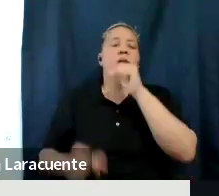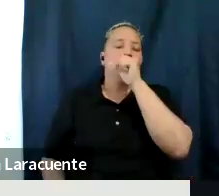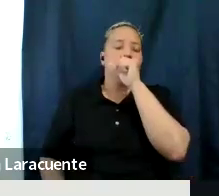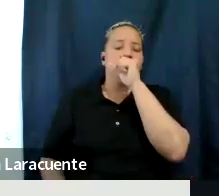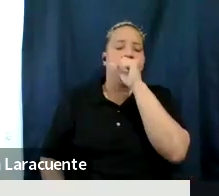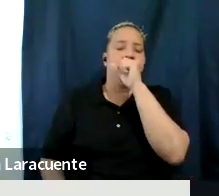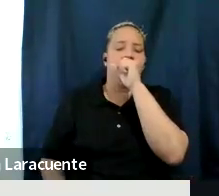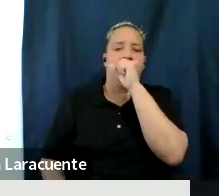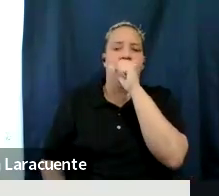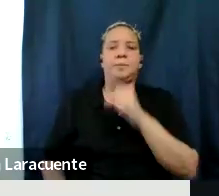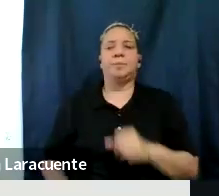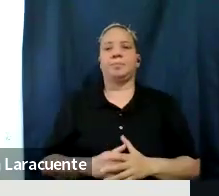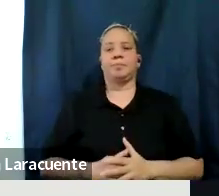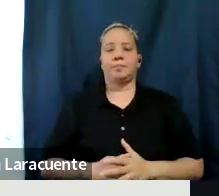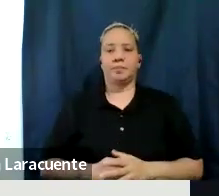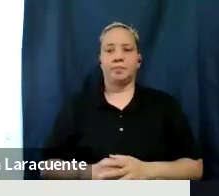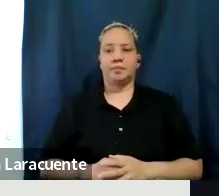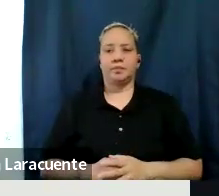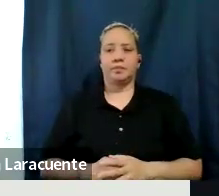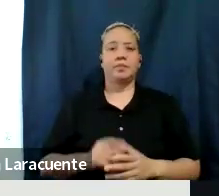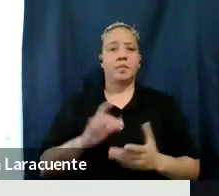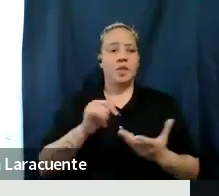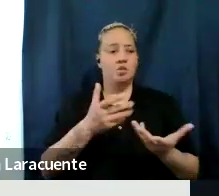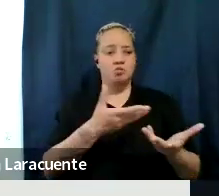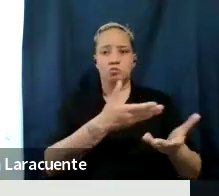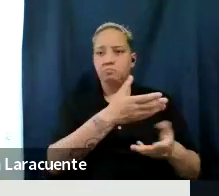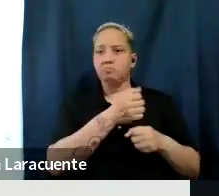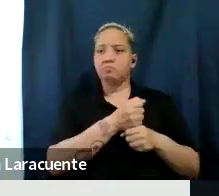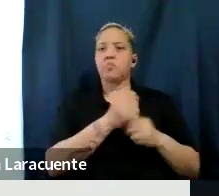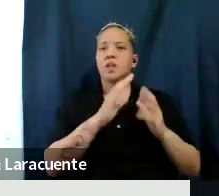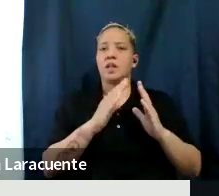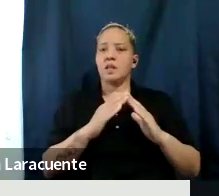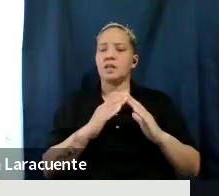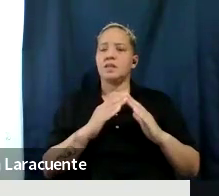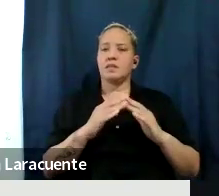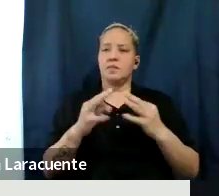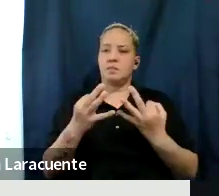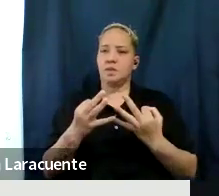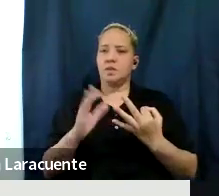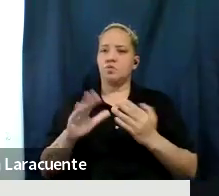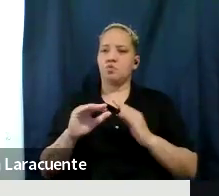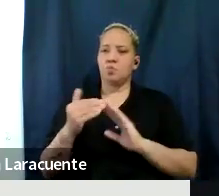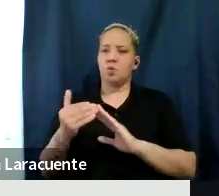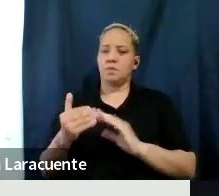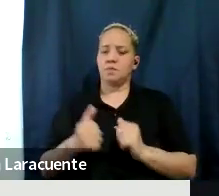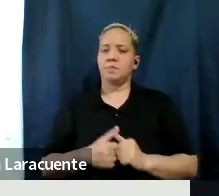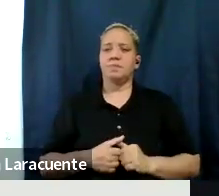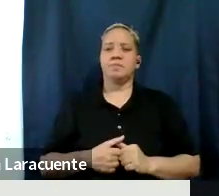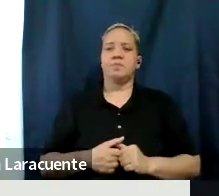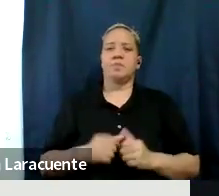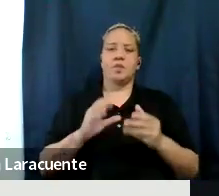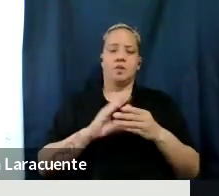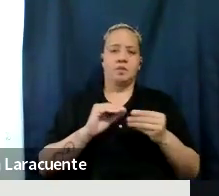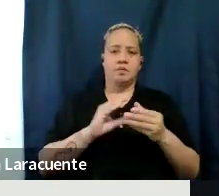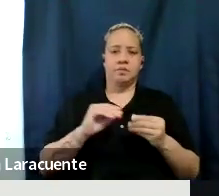recibía junto con otros en la casa familiar de su pueblo en Moguer. Hay una anécdota en la infancia de Juan